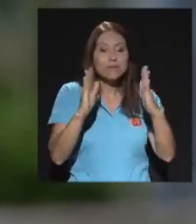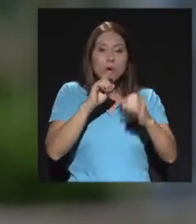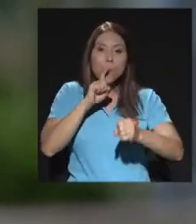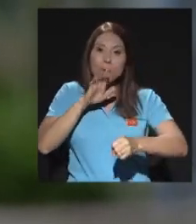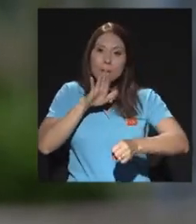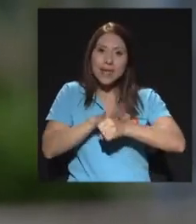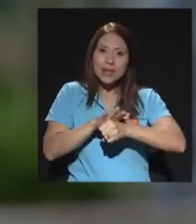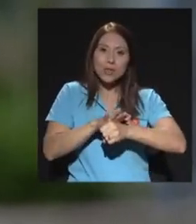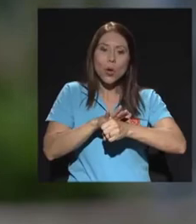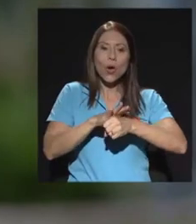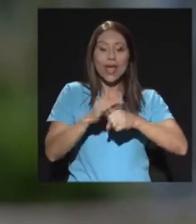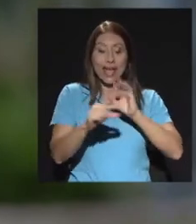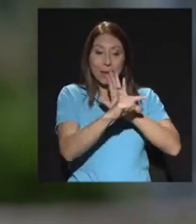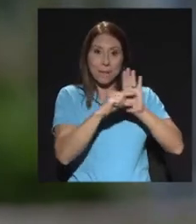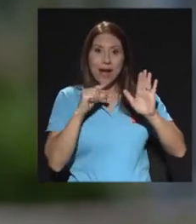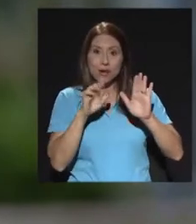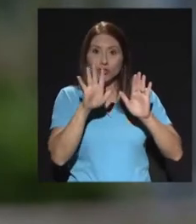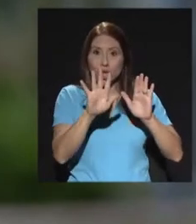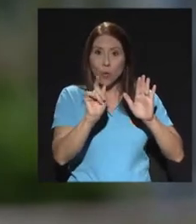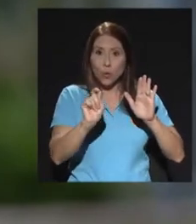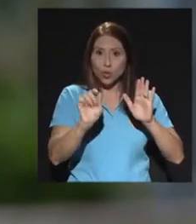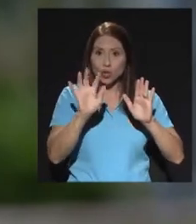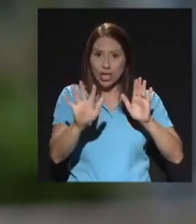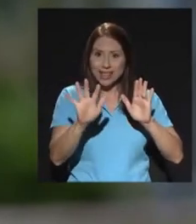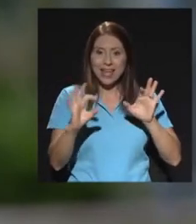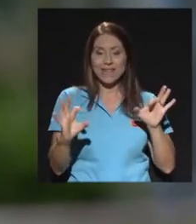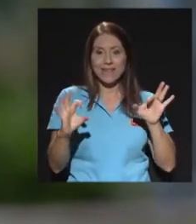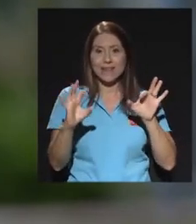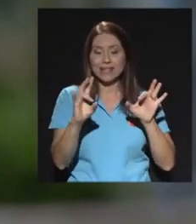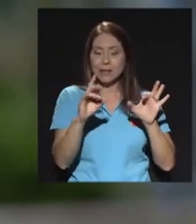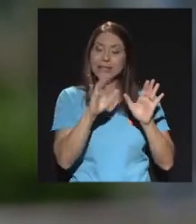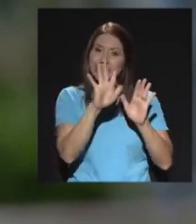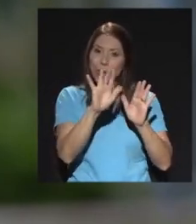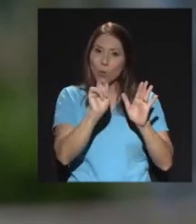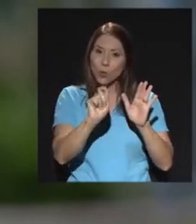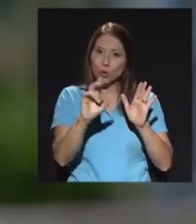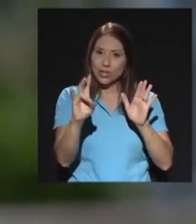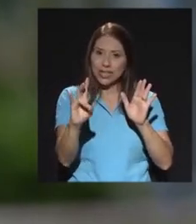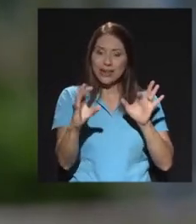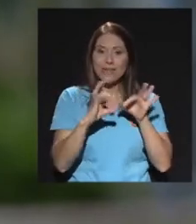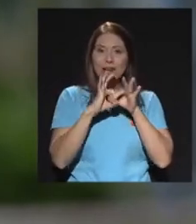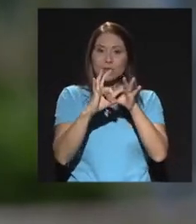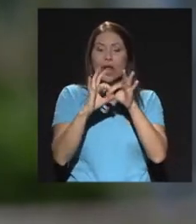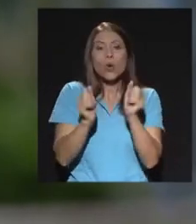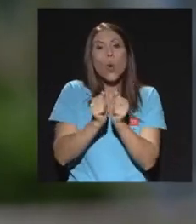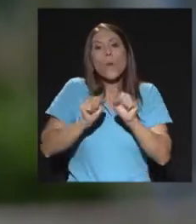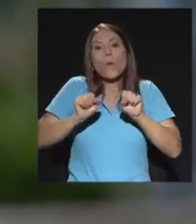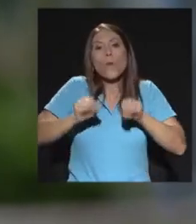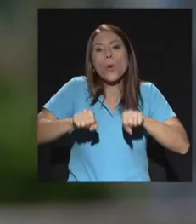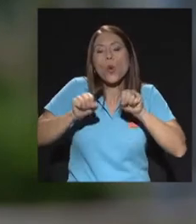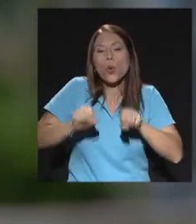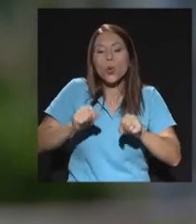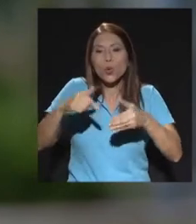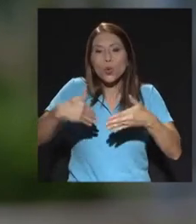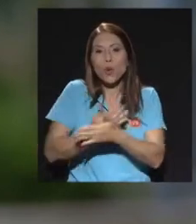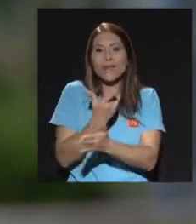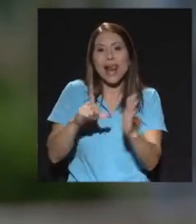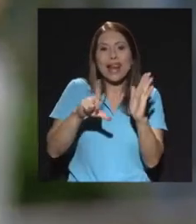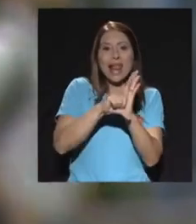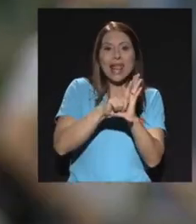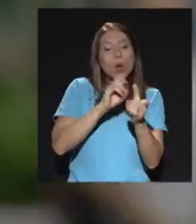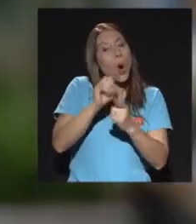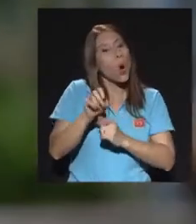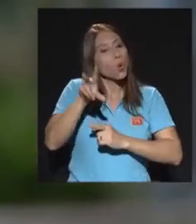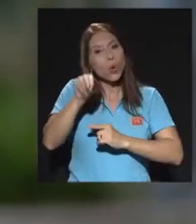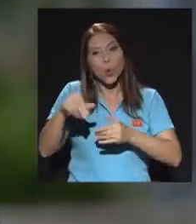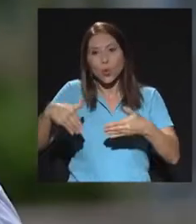contenida en el párrafo 5.7, que es relacionado a la posibilidad de una nueva ley o no nueva ley de